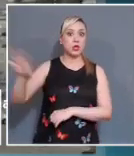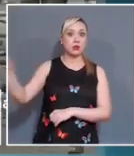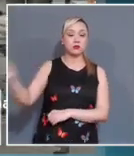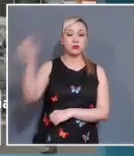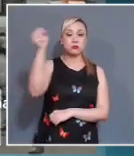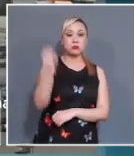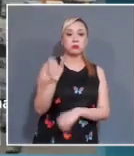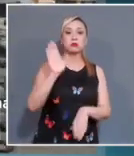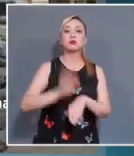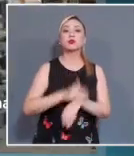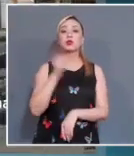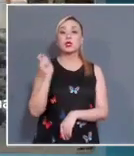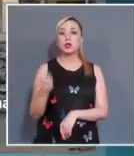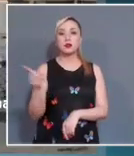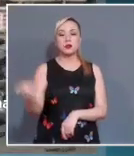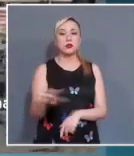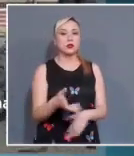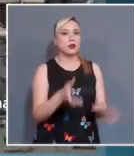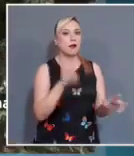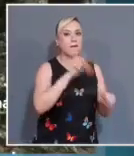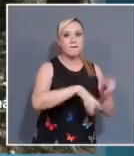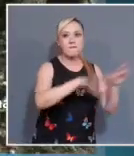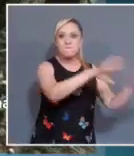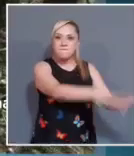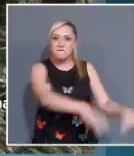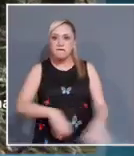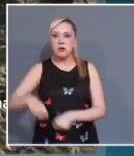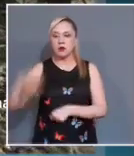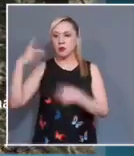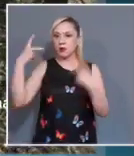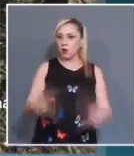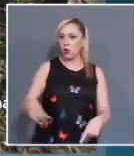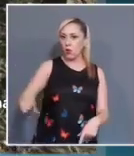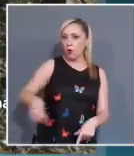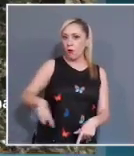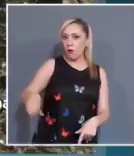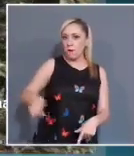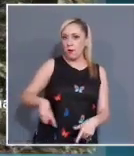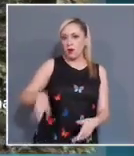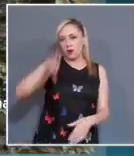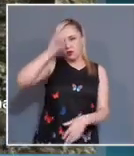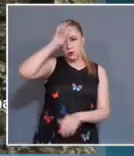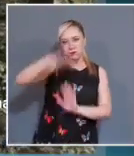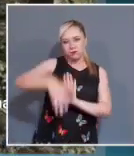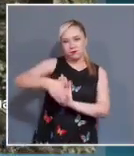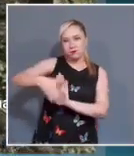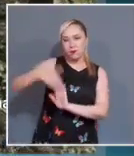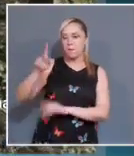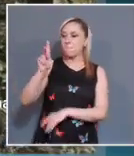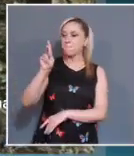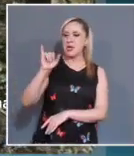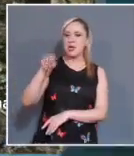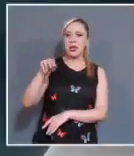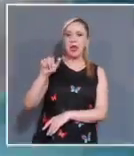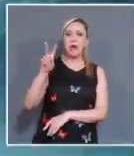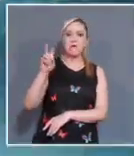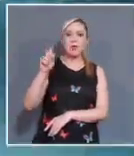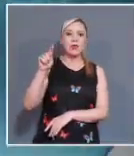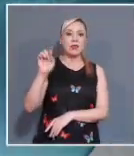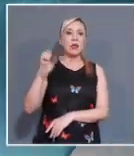bien propiedad de la nación relacionado con el accidente de la mina Pinabete, en donde quedaron atrapadas 10